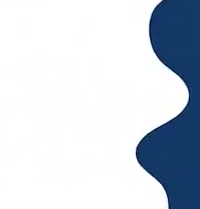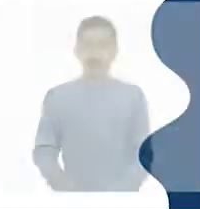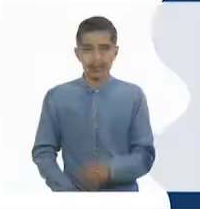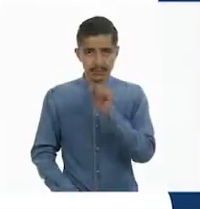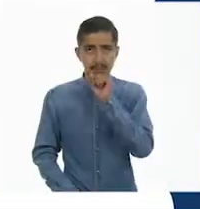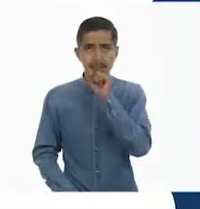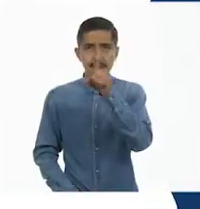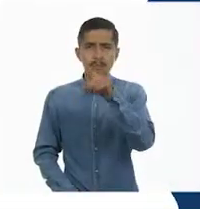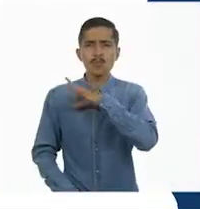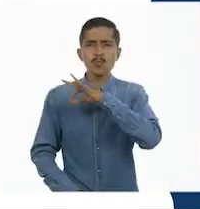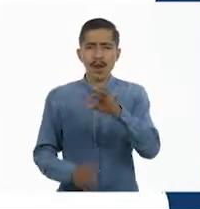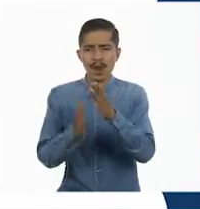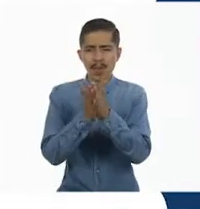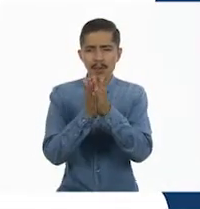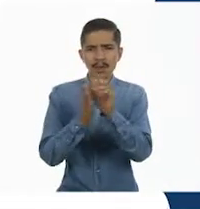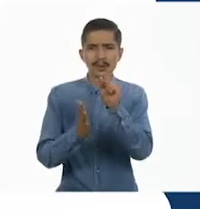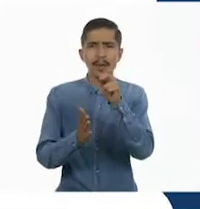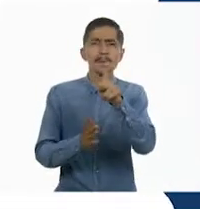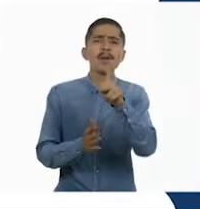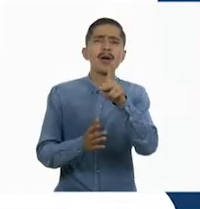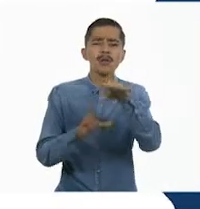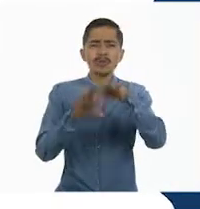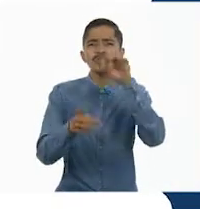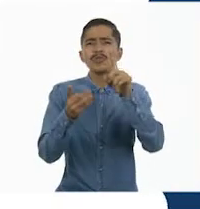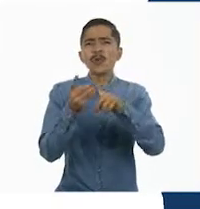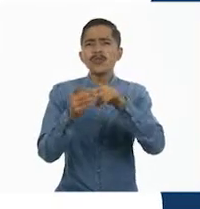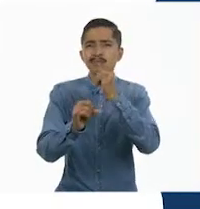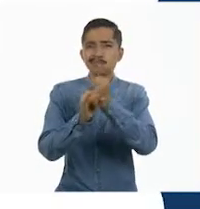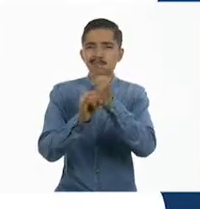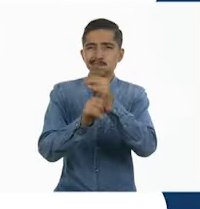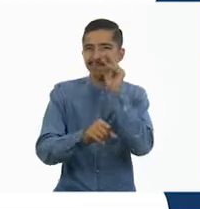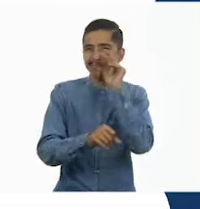También puedes encontrar los libros de texto en la página